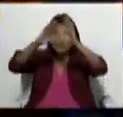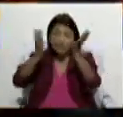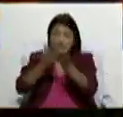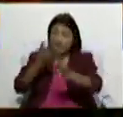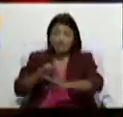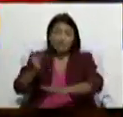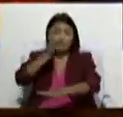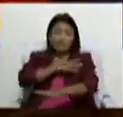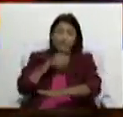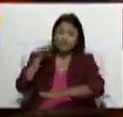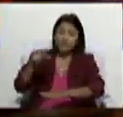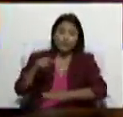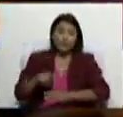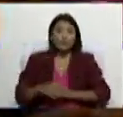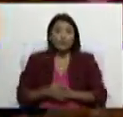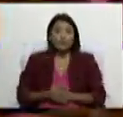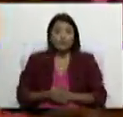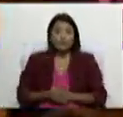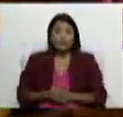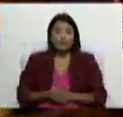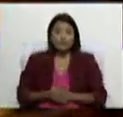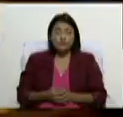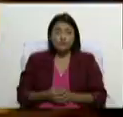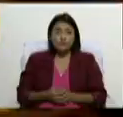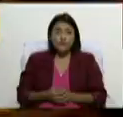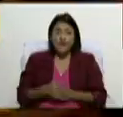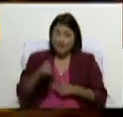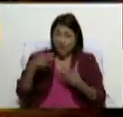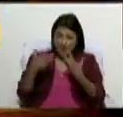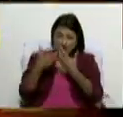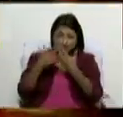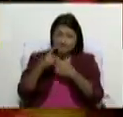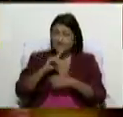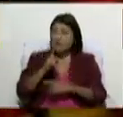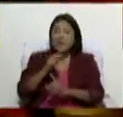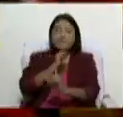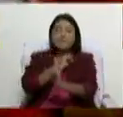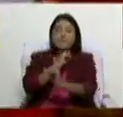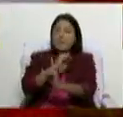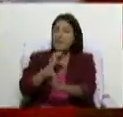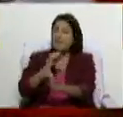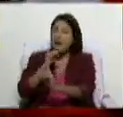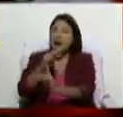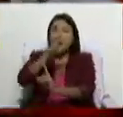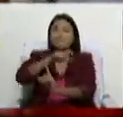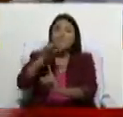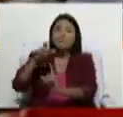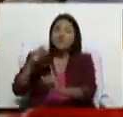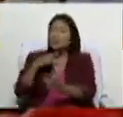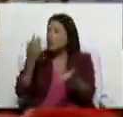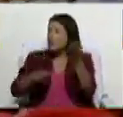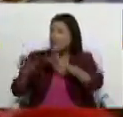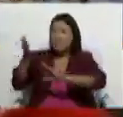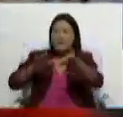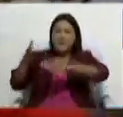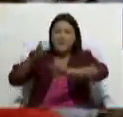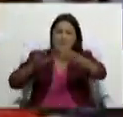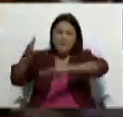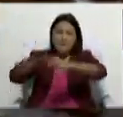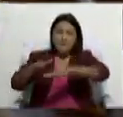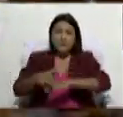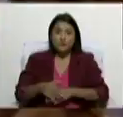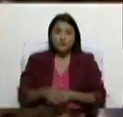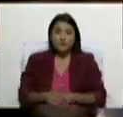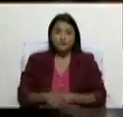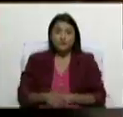masacres. Es un genocidio. Jamás podemos pensar que es una guerra. Es un genocidio y un exterminio étnico contra un pueblo